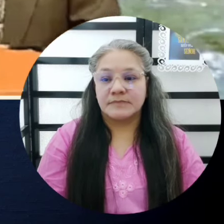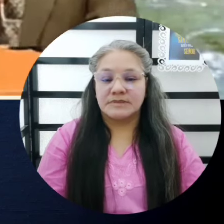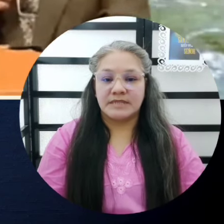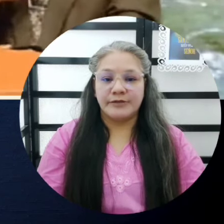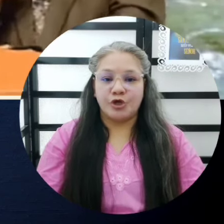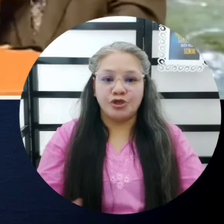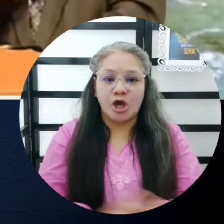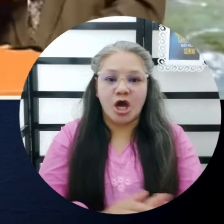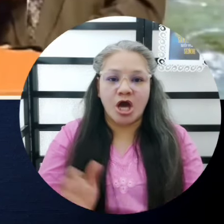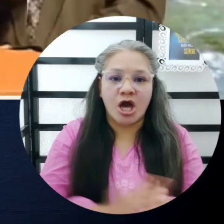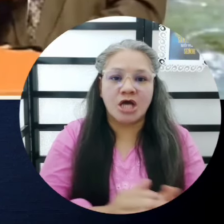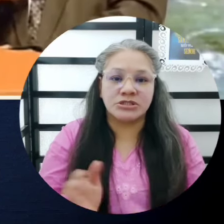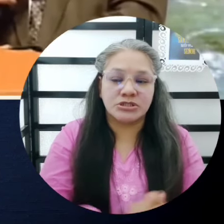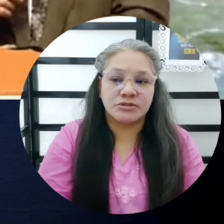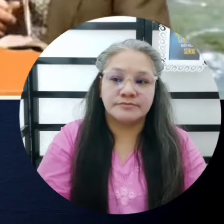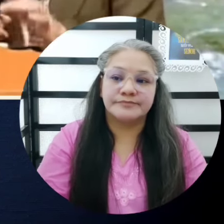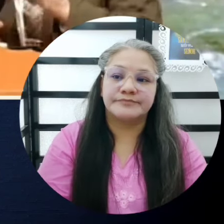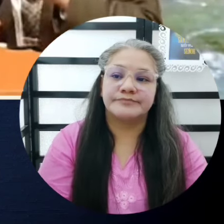No.